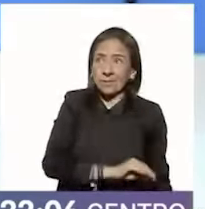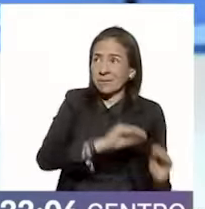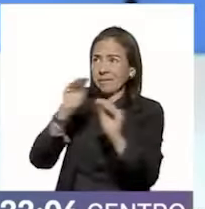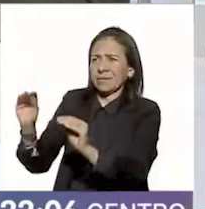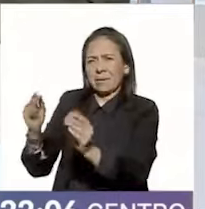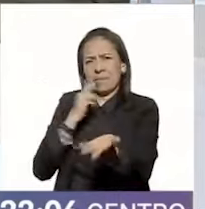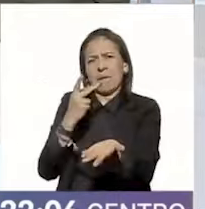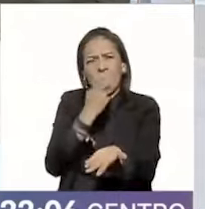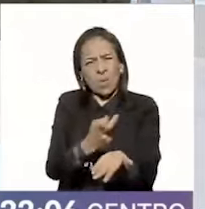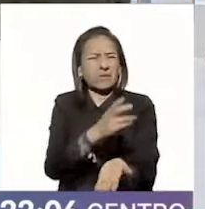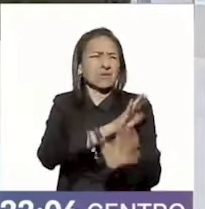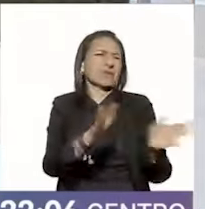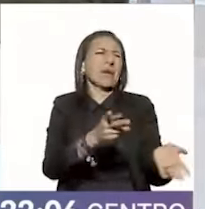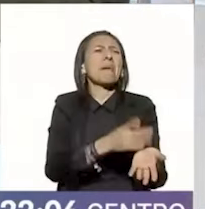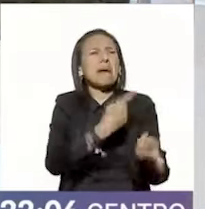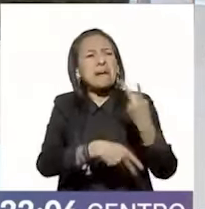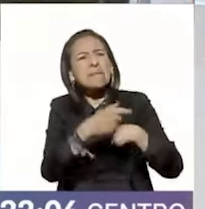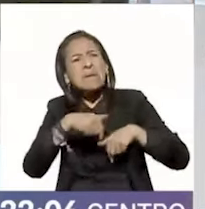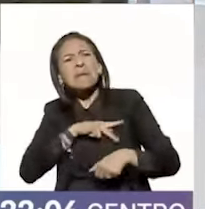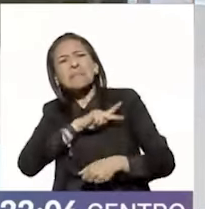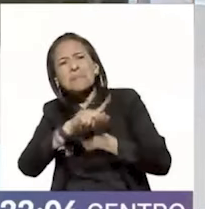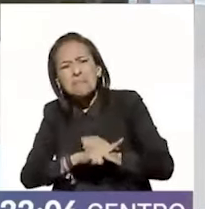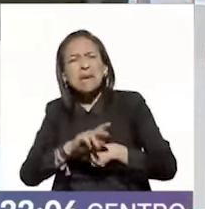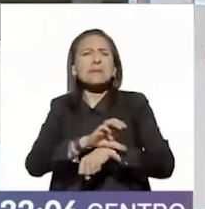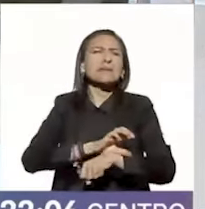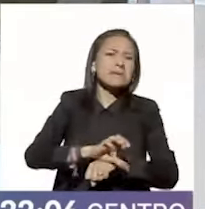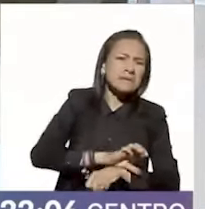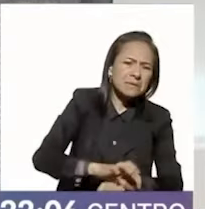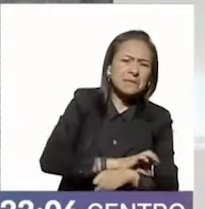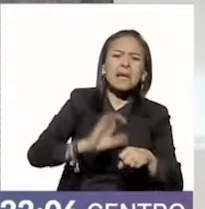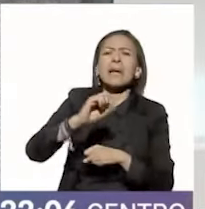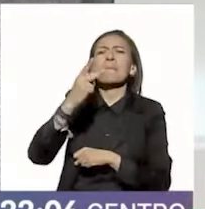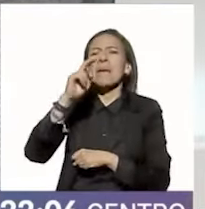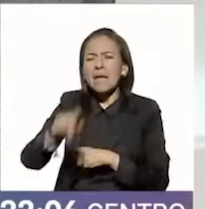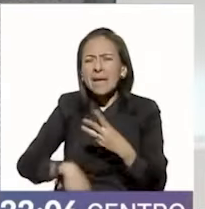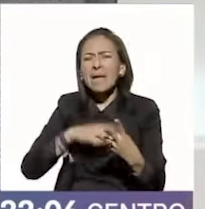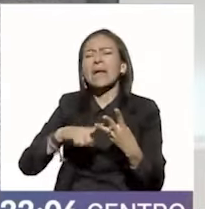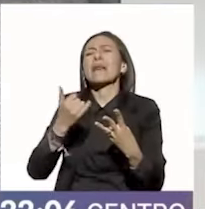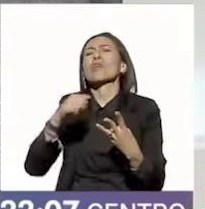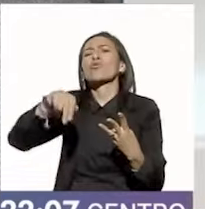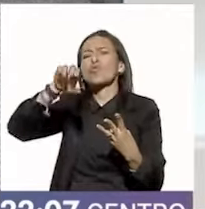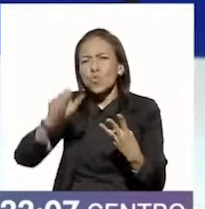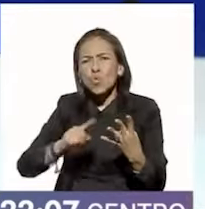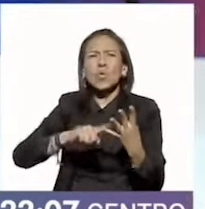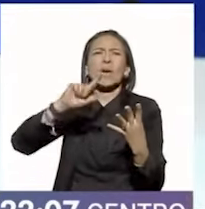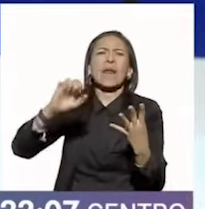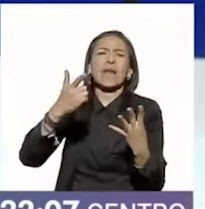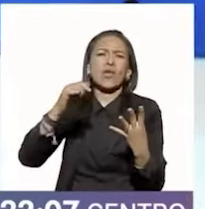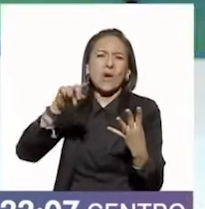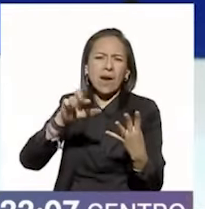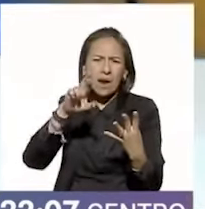Gortari, a Felipe Calderón, a Peña Nieto, al Yunque, a los legionarios de Cristo. Que no. Está bien. Sí, no sé. Bueno, o sea, yo puedo